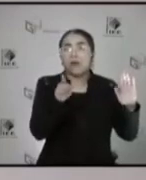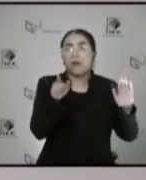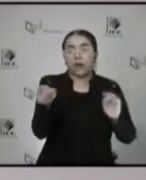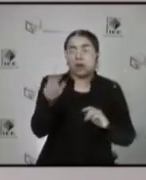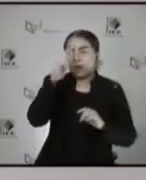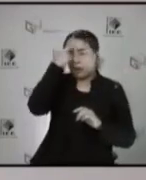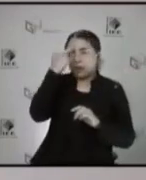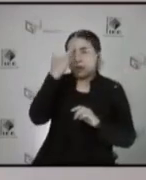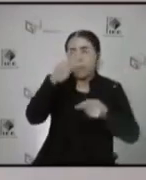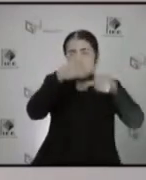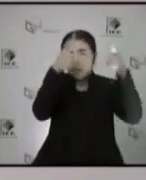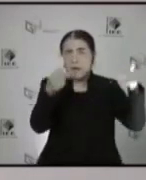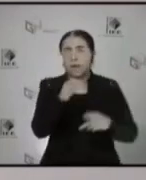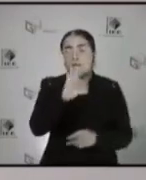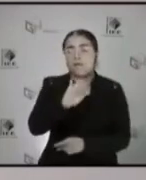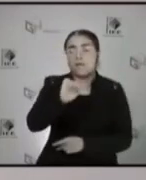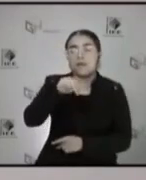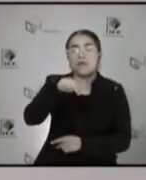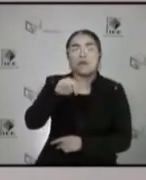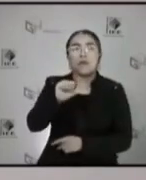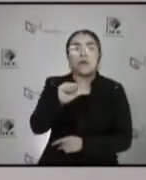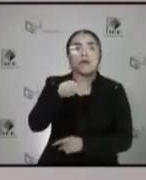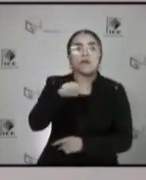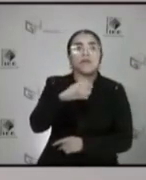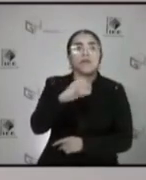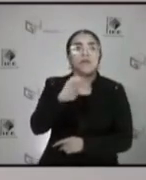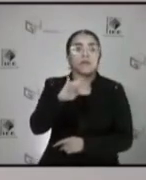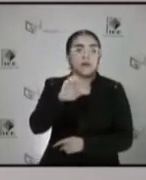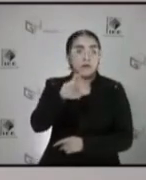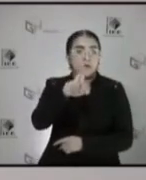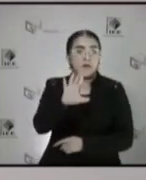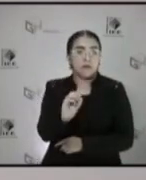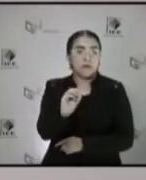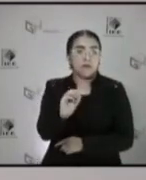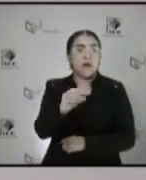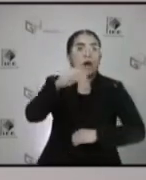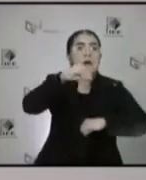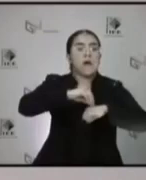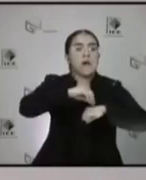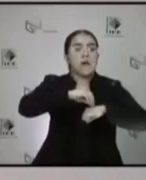financiero, en donde establece quiénes